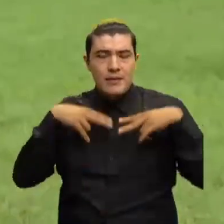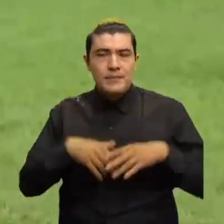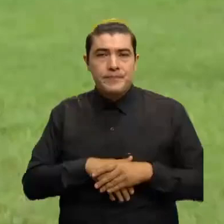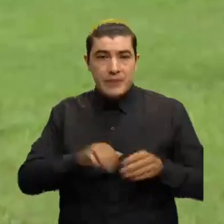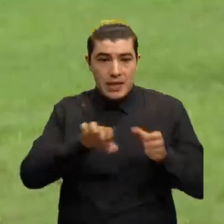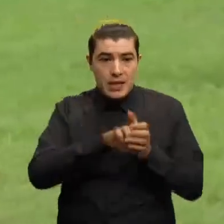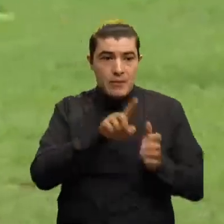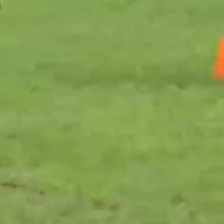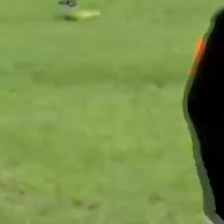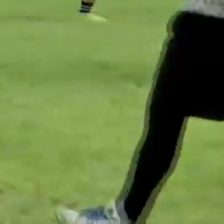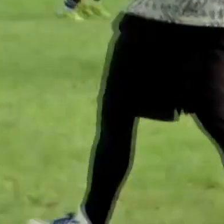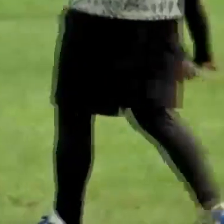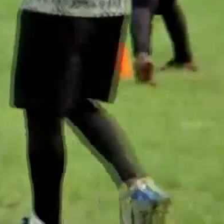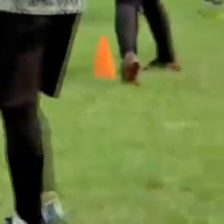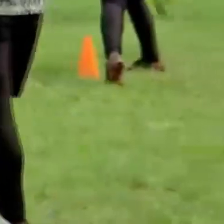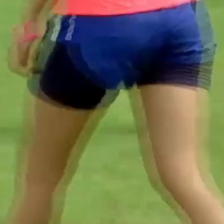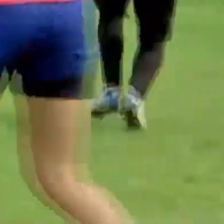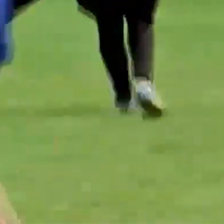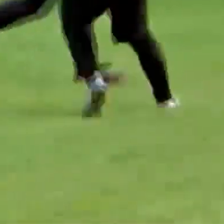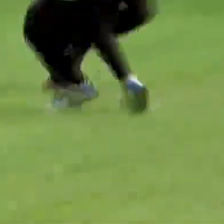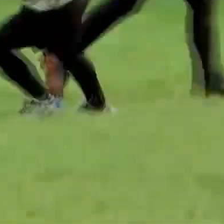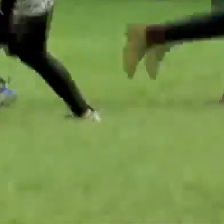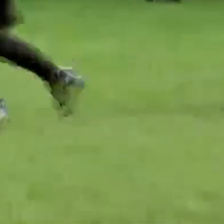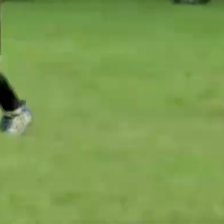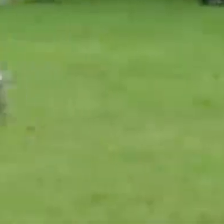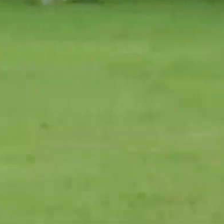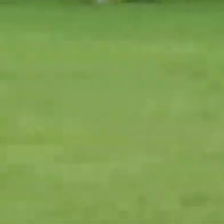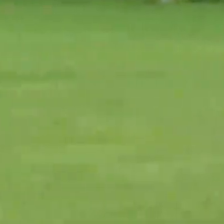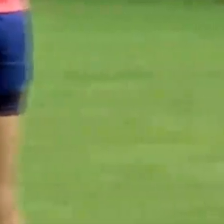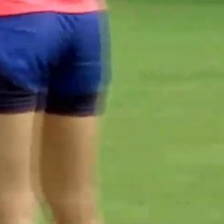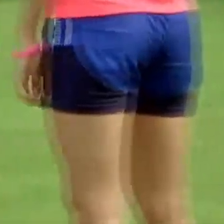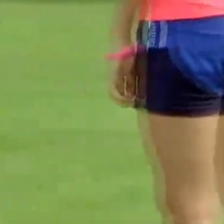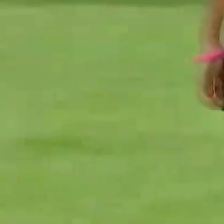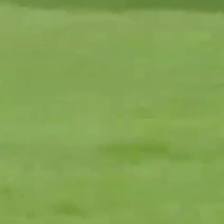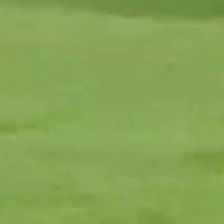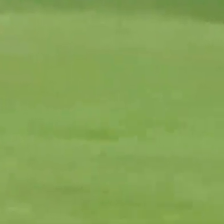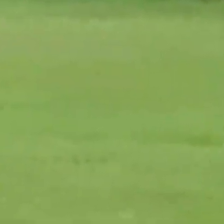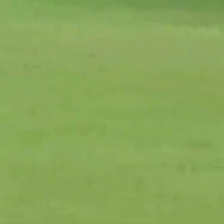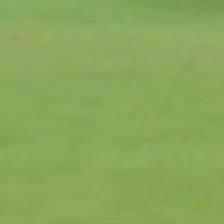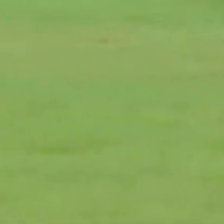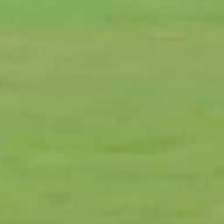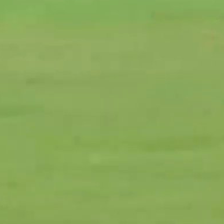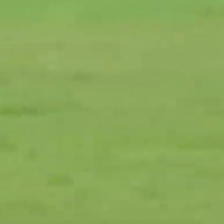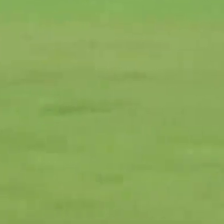Ceiba Ultimate se prepara para afrontar el campeonato de clubes que se jugará en Bogotá desde el 15 de octubre.